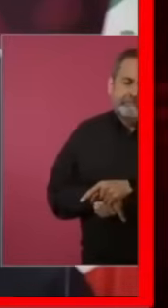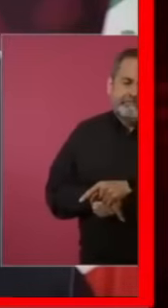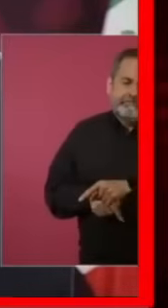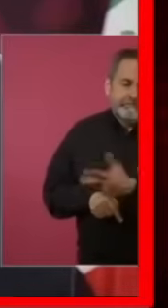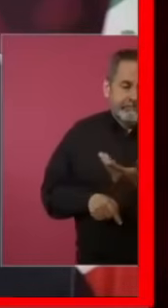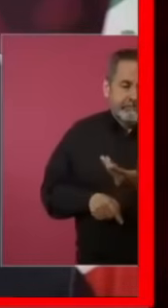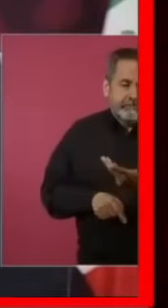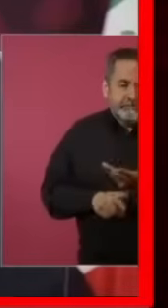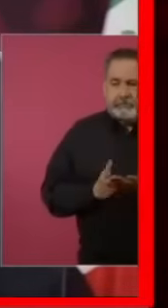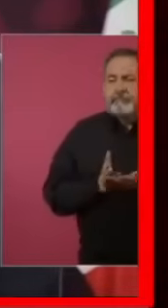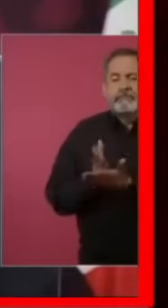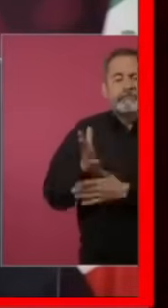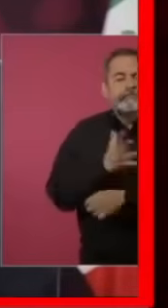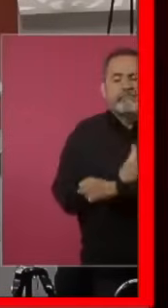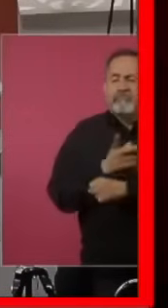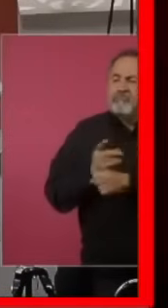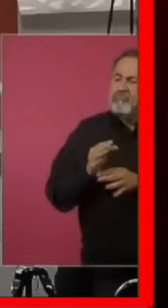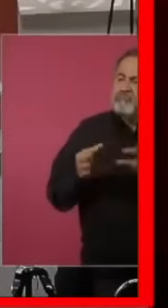leal